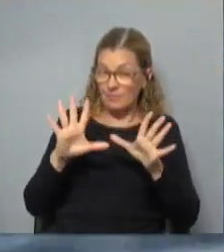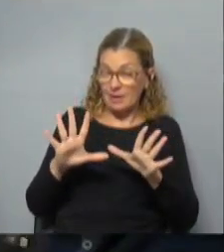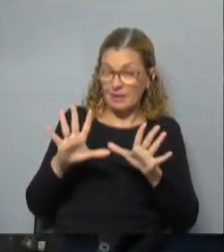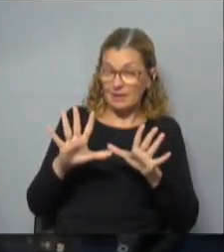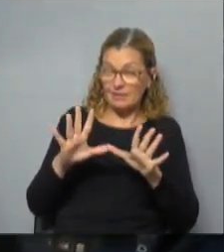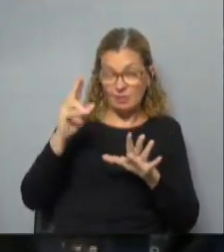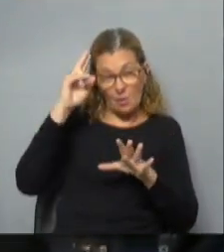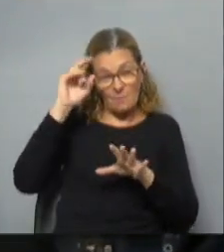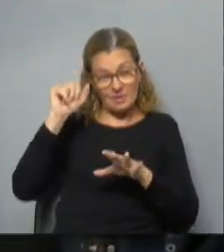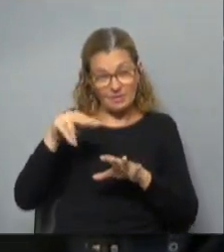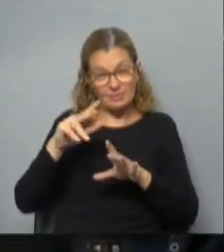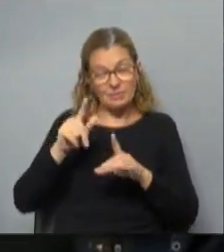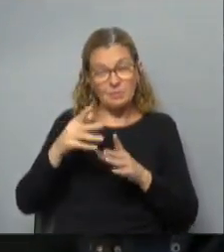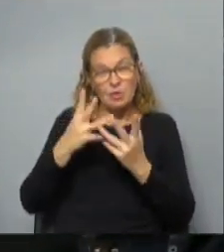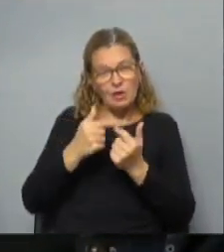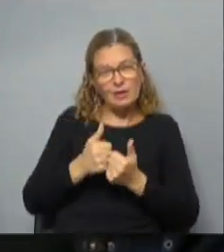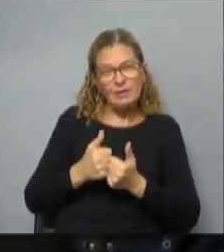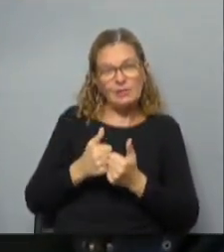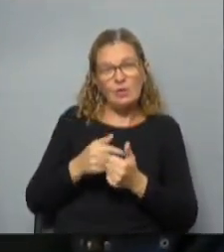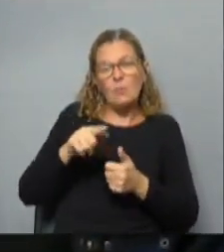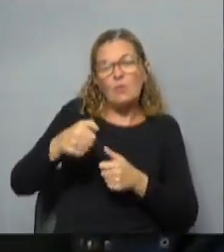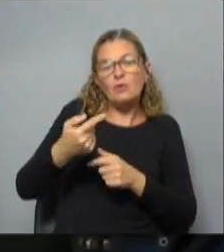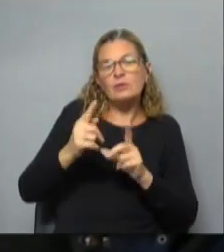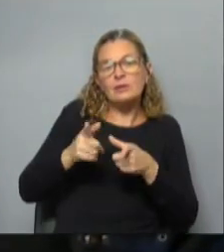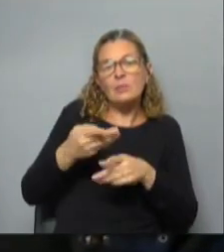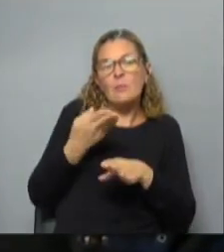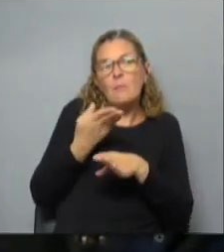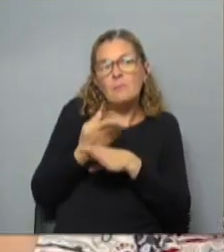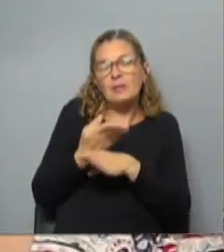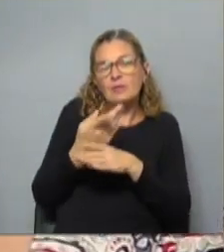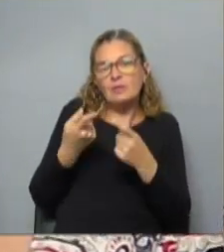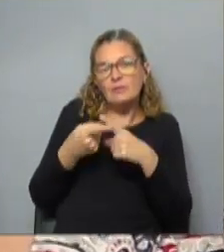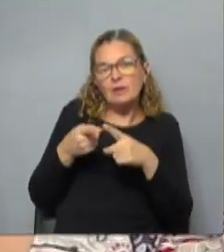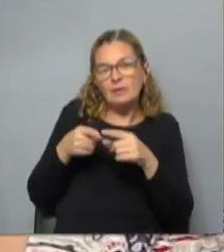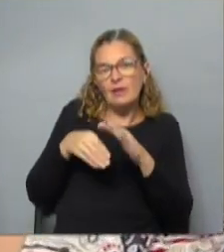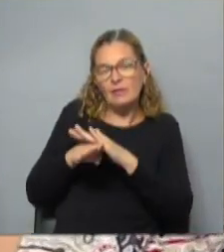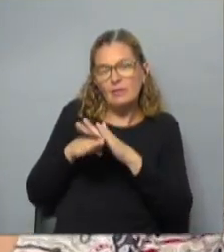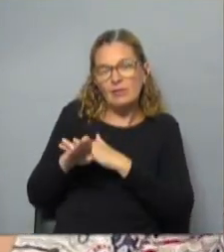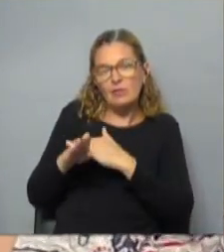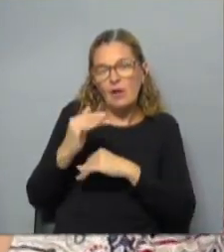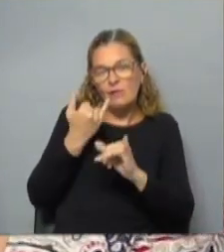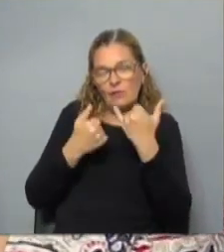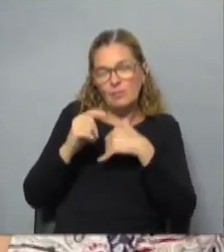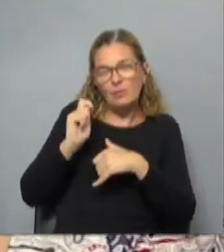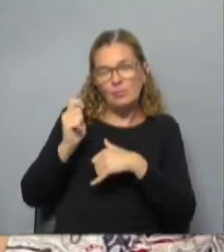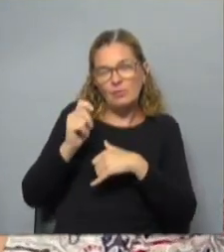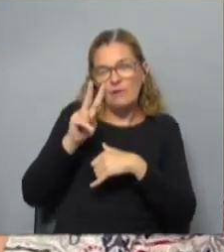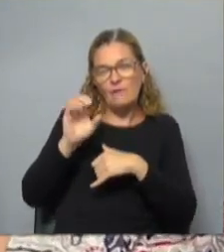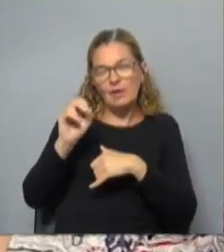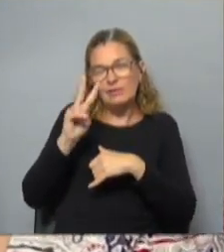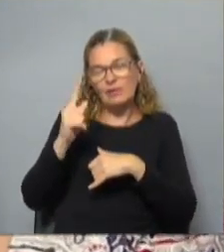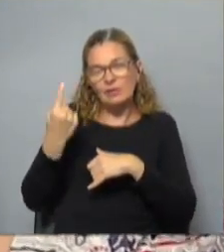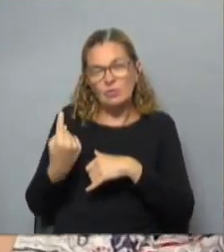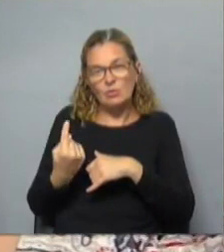libertad de expresión nuestra organización así como otras hemos hecho pedidos varios medios de acceso a la información pública durante 2021